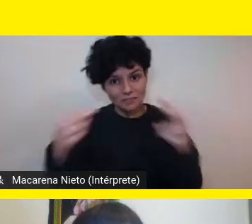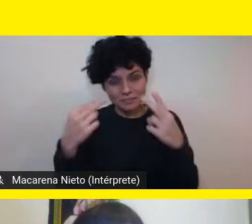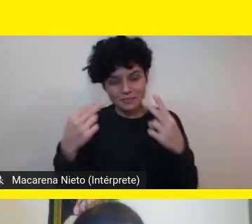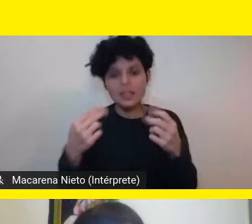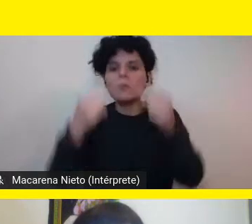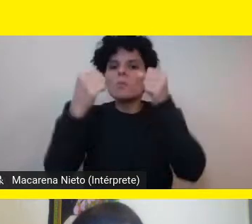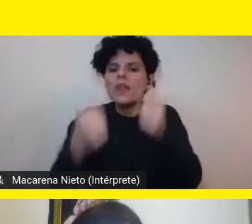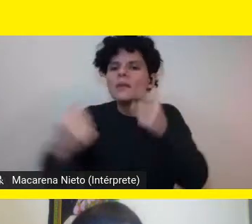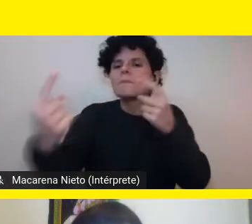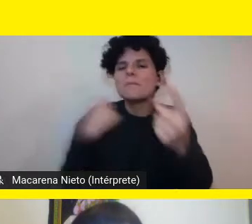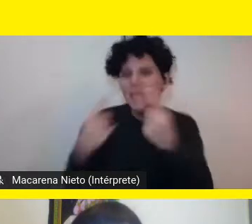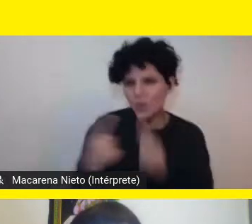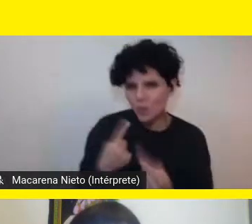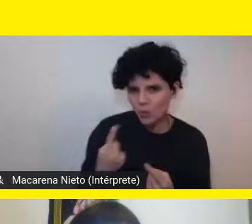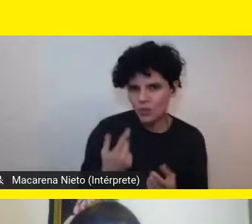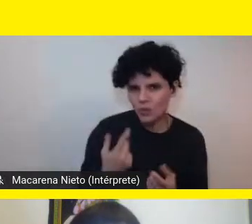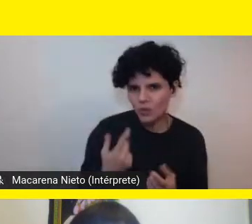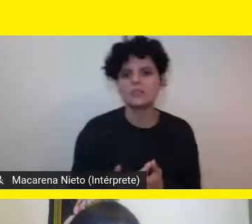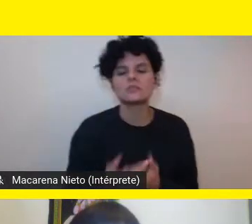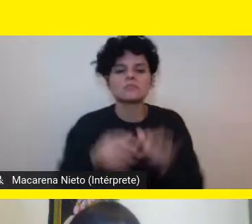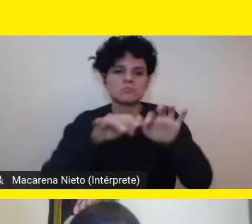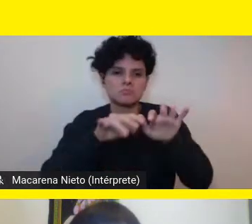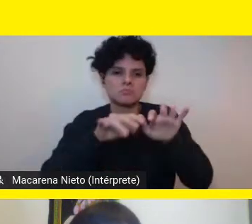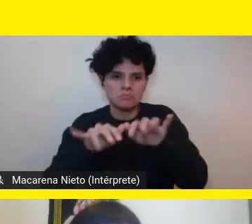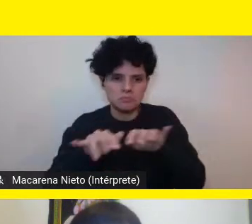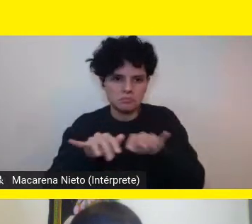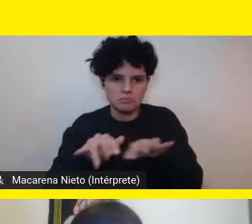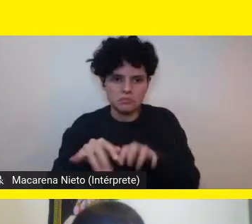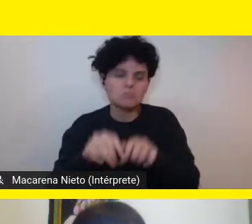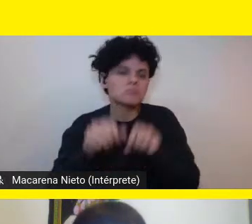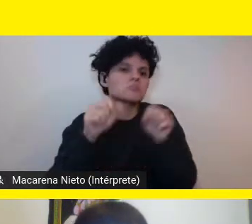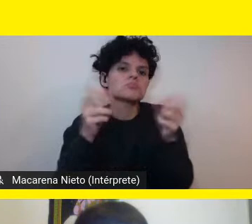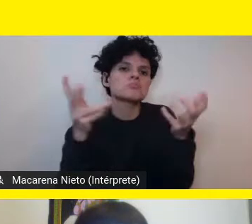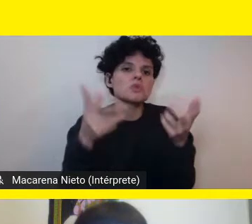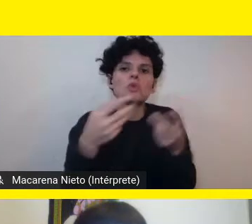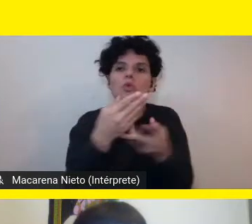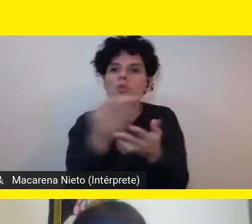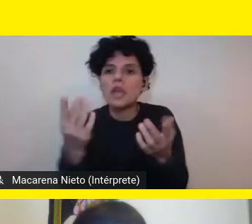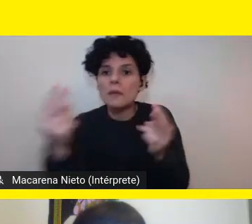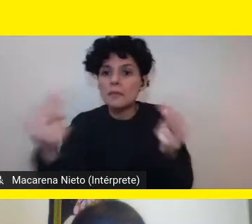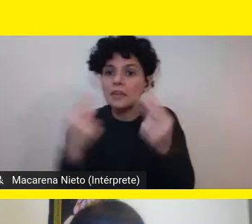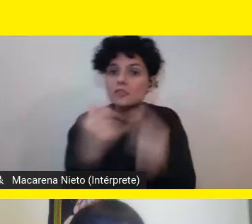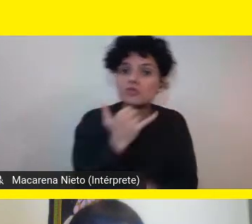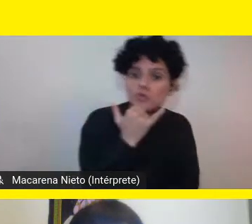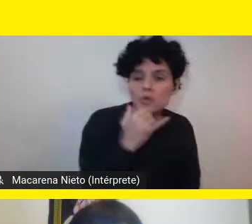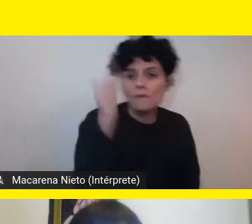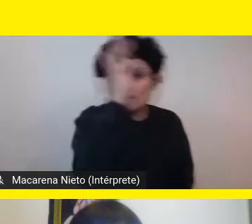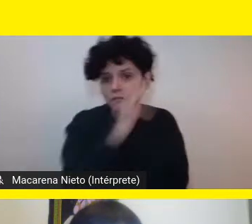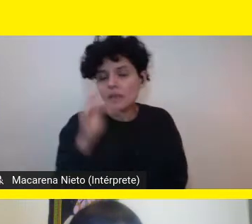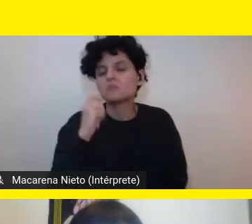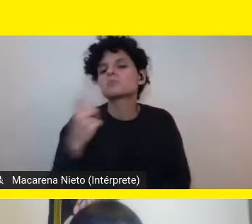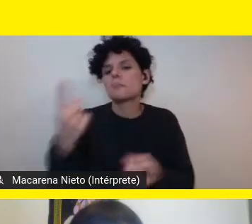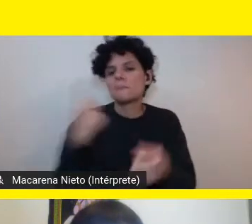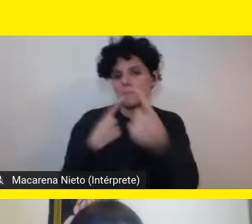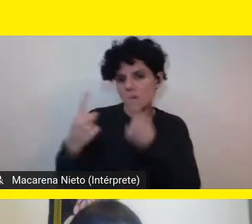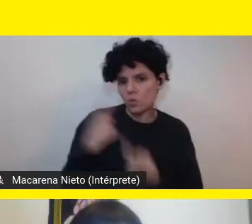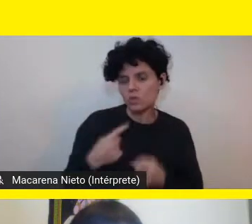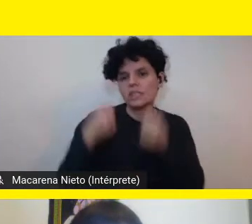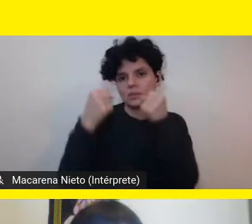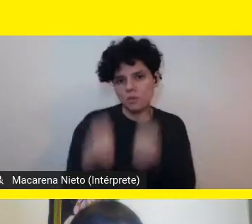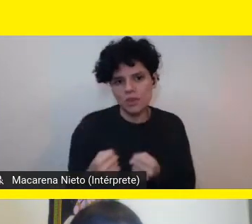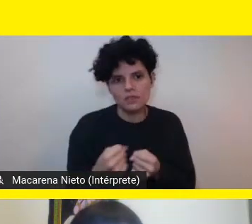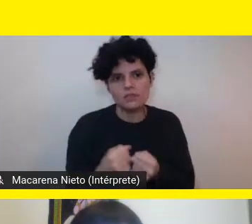hacer preguntas a través de las plataformas en que estén observando este panel y al final nuestra